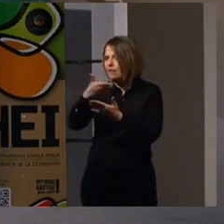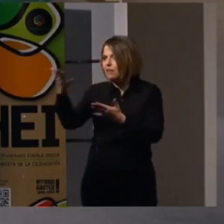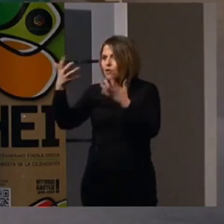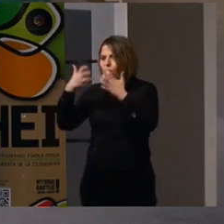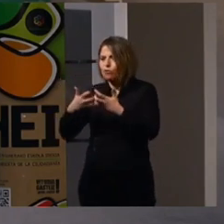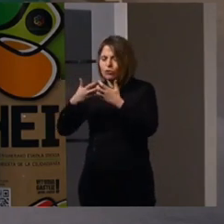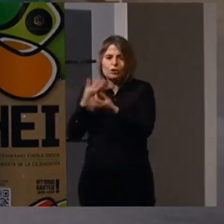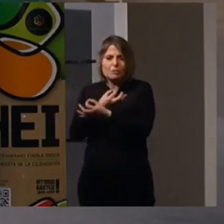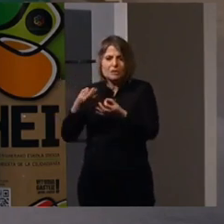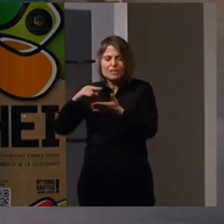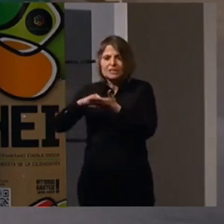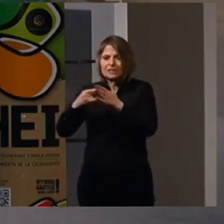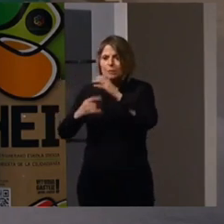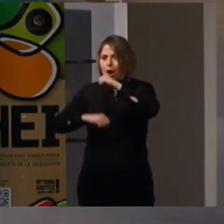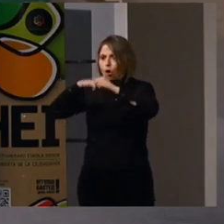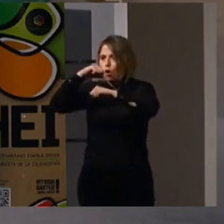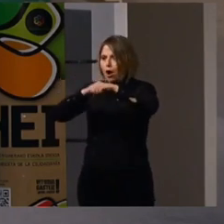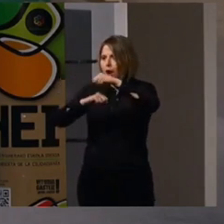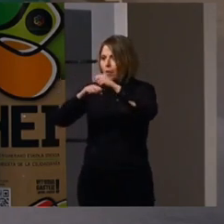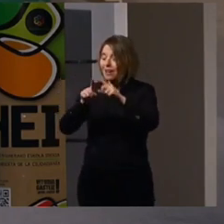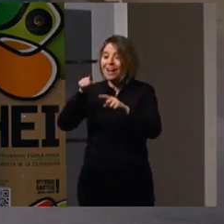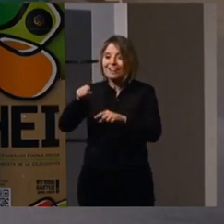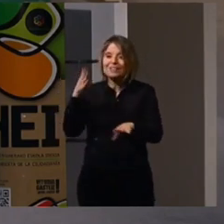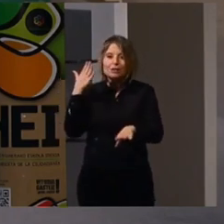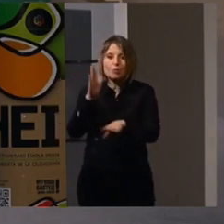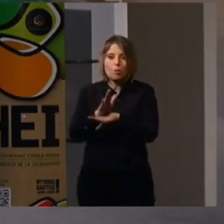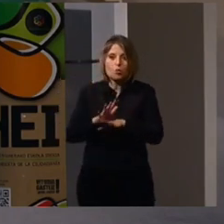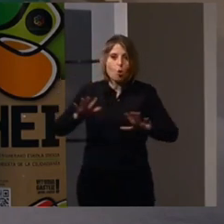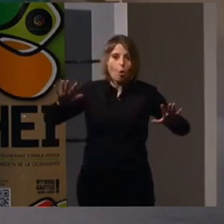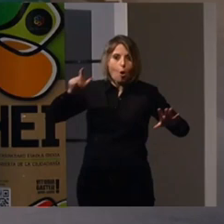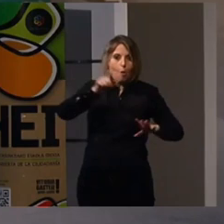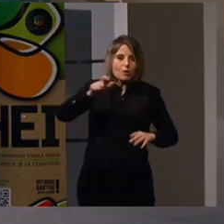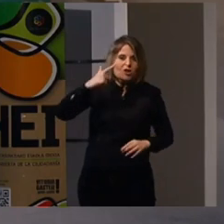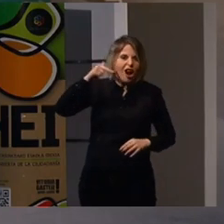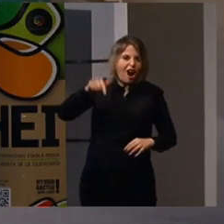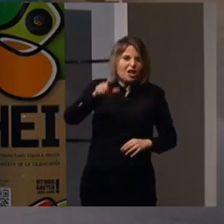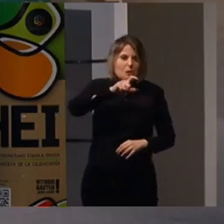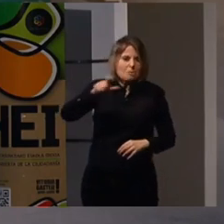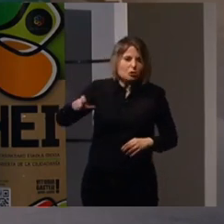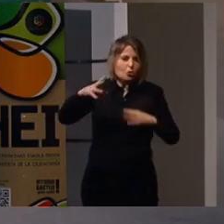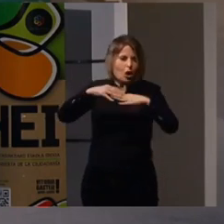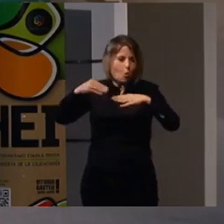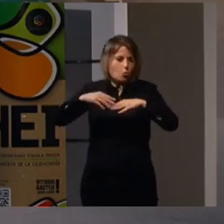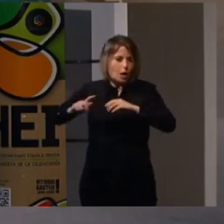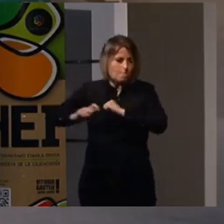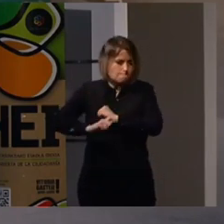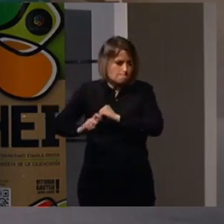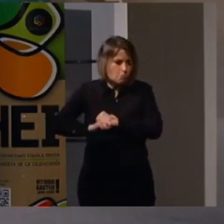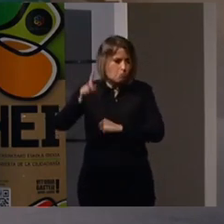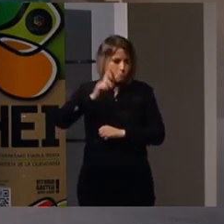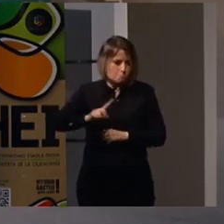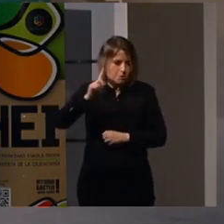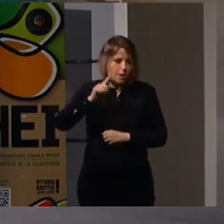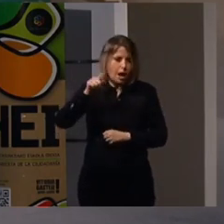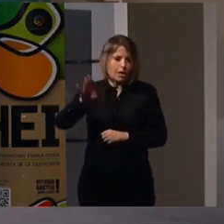que no colapsa ningún sistema y que no pasa absolutamente nada. Bueno, pues cuando se propuso aquí la gente como, ¡oh! Pero es que aquí la gente lo va a usar para abusar, es que aquí va a